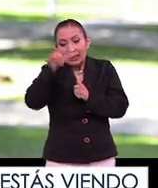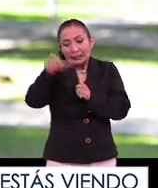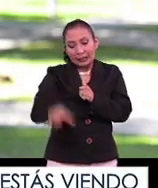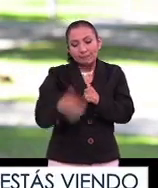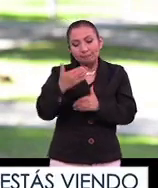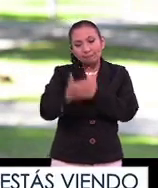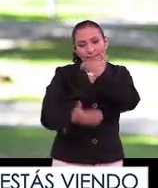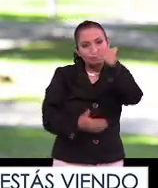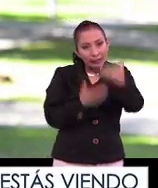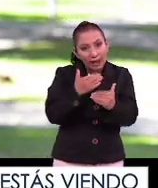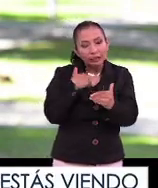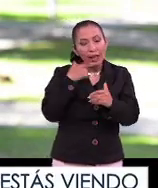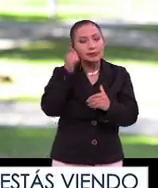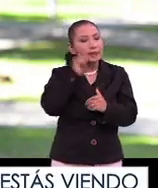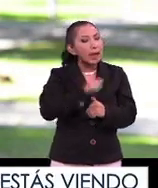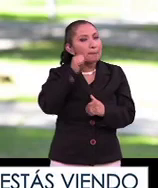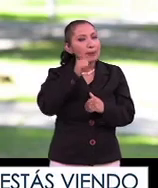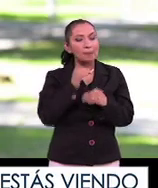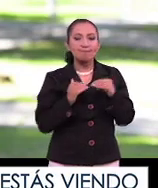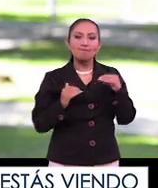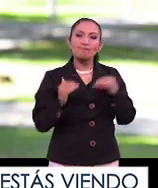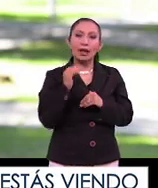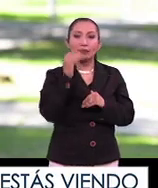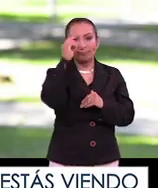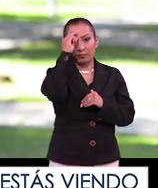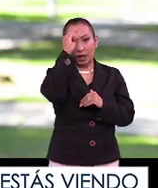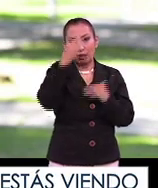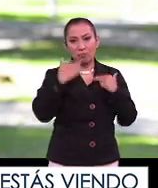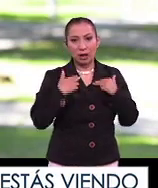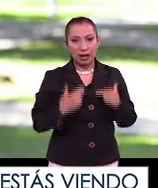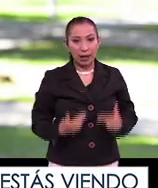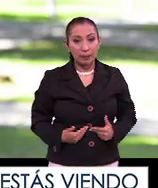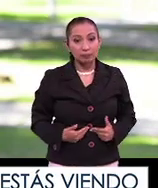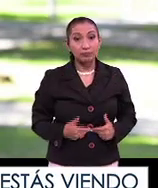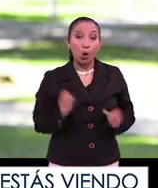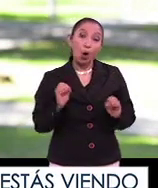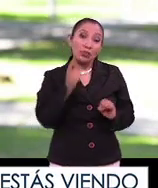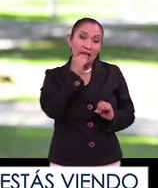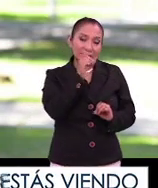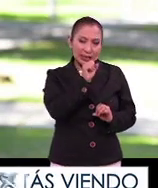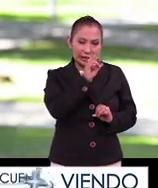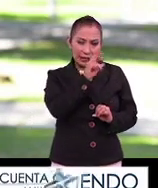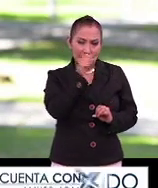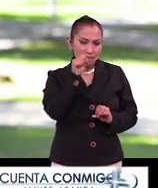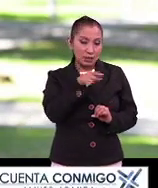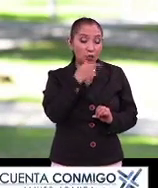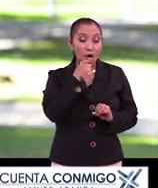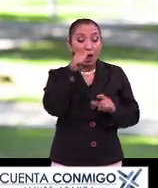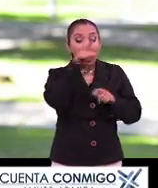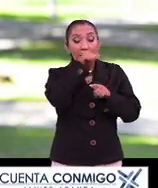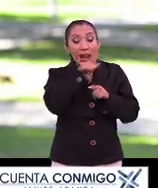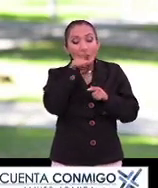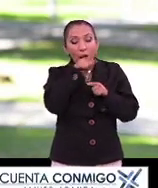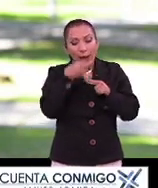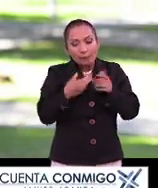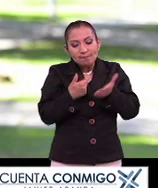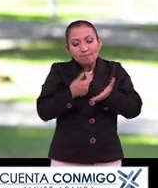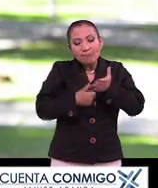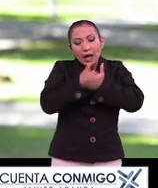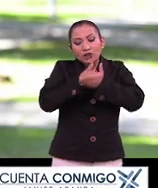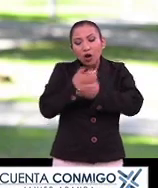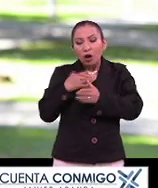y avanza la tan siempre ponderada inteligencia humana. O nos dice Servín, el lenguaje